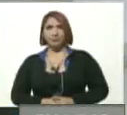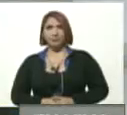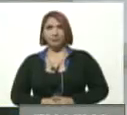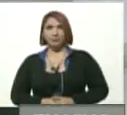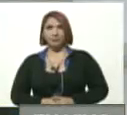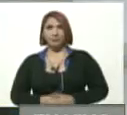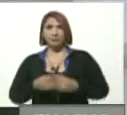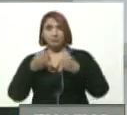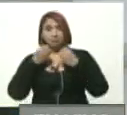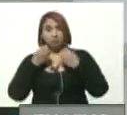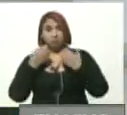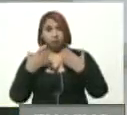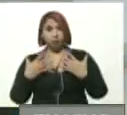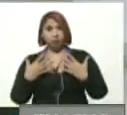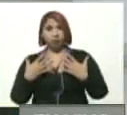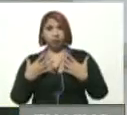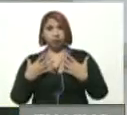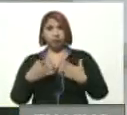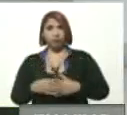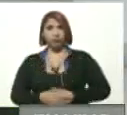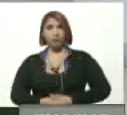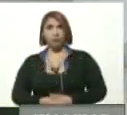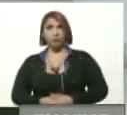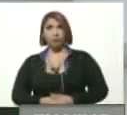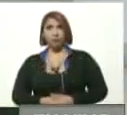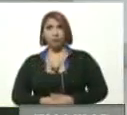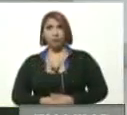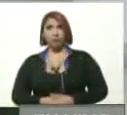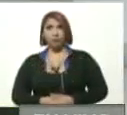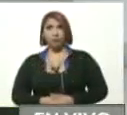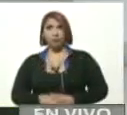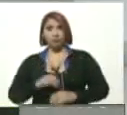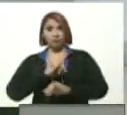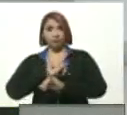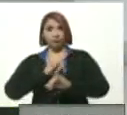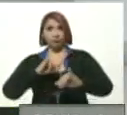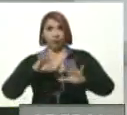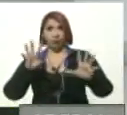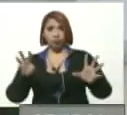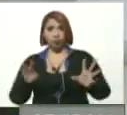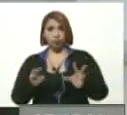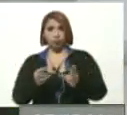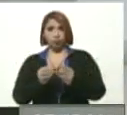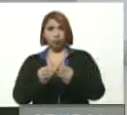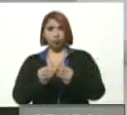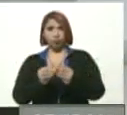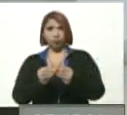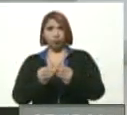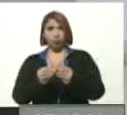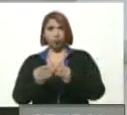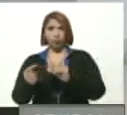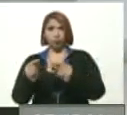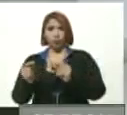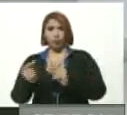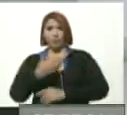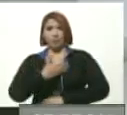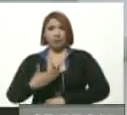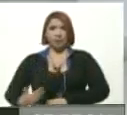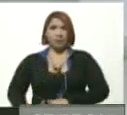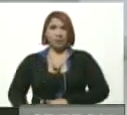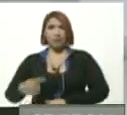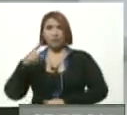Bien, si no me equivoco, creo que ya finalizó la intervención del presidente de la República. Recordemos